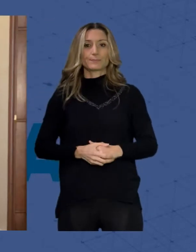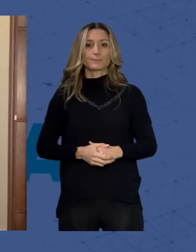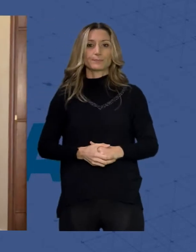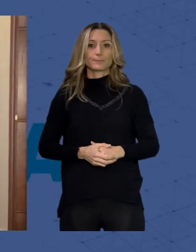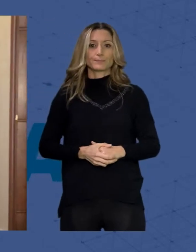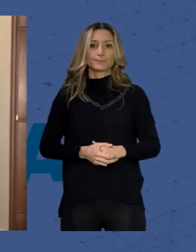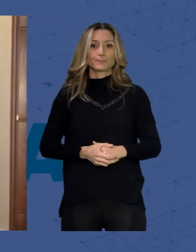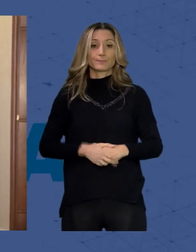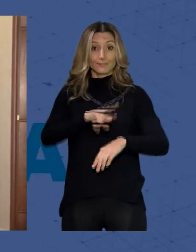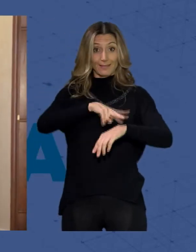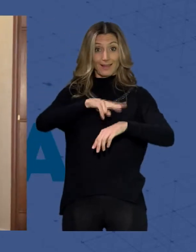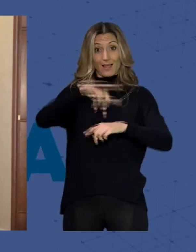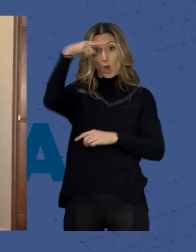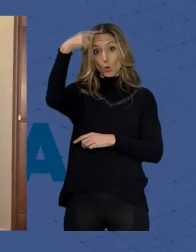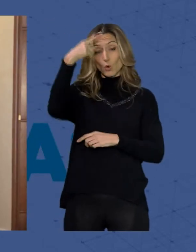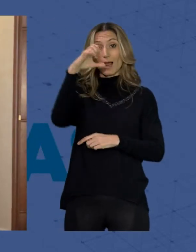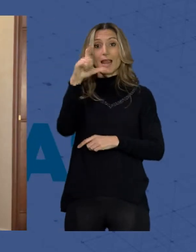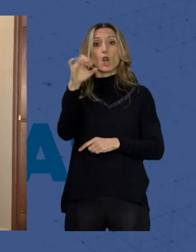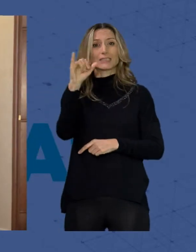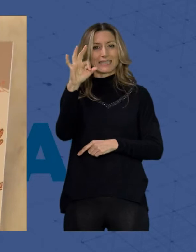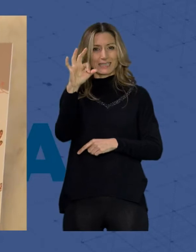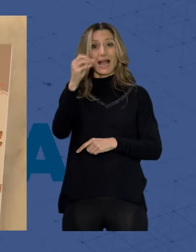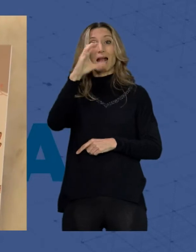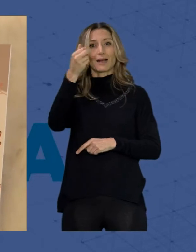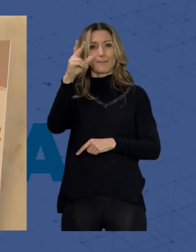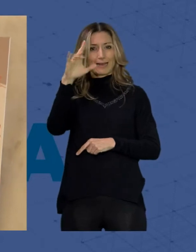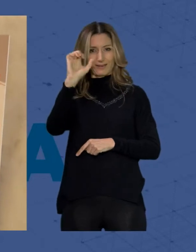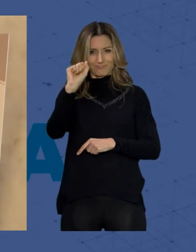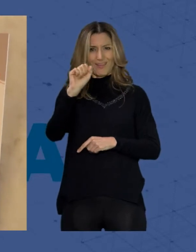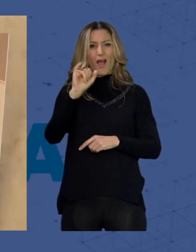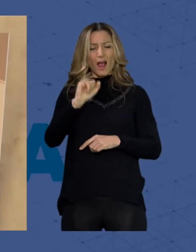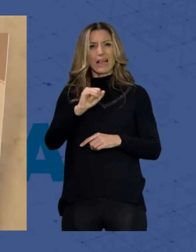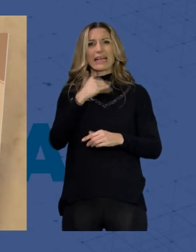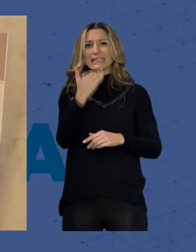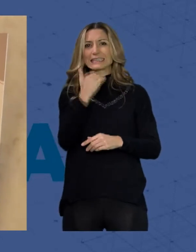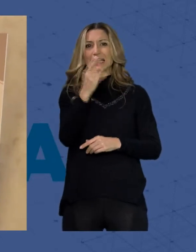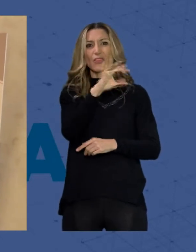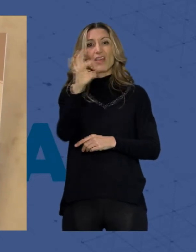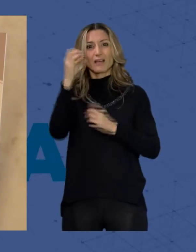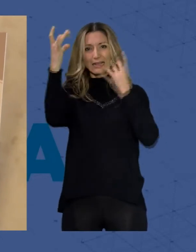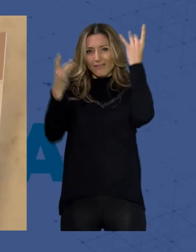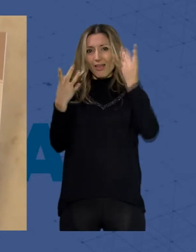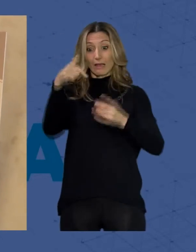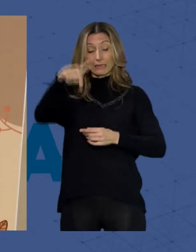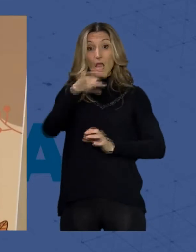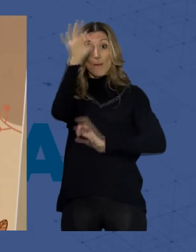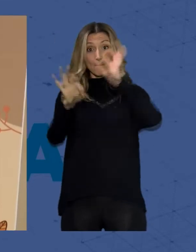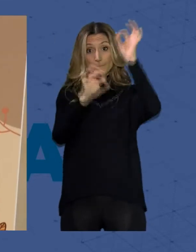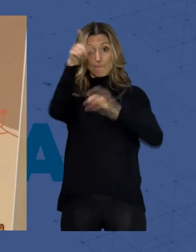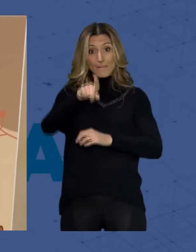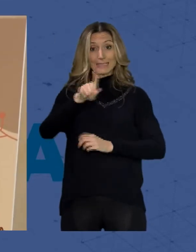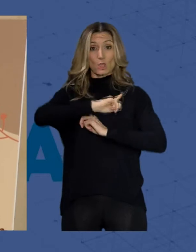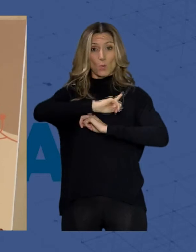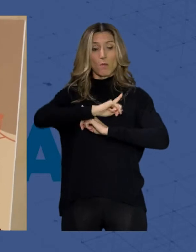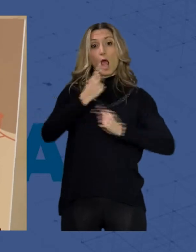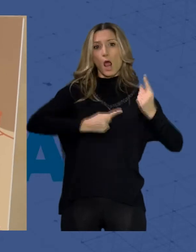La delegada de Cultura, Eloisa Cabrera, ha resaltado que hay casi un centenar de actividades organizadas durante el mes de noviembre en alguno de